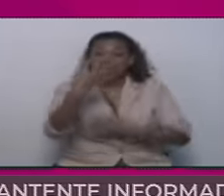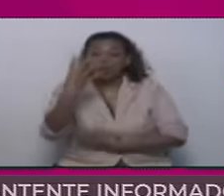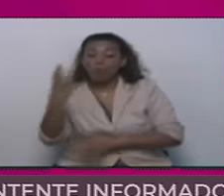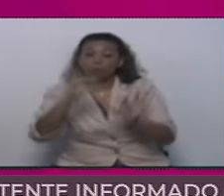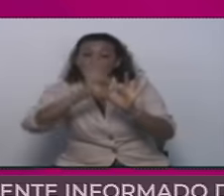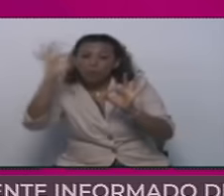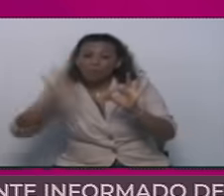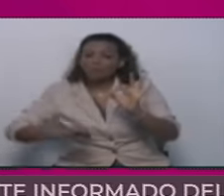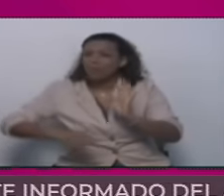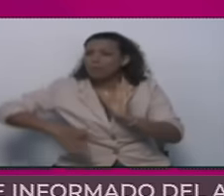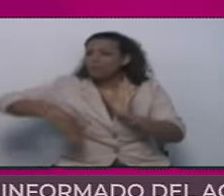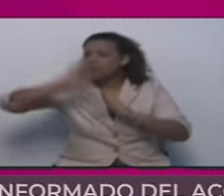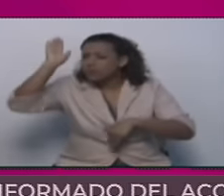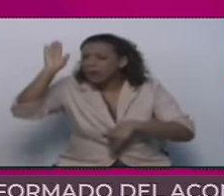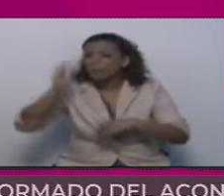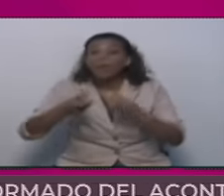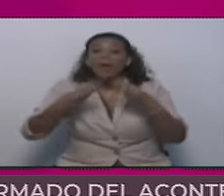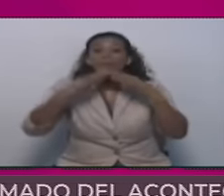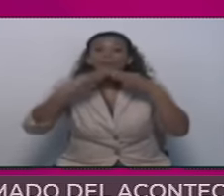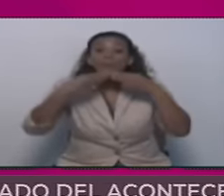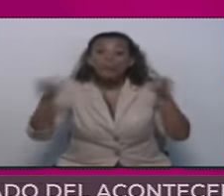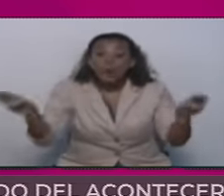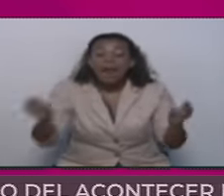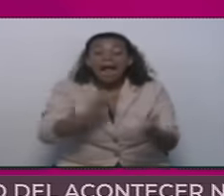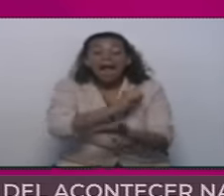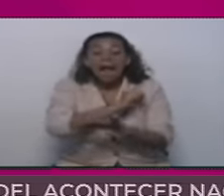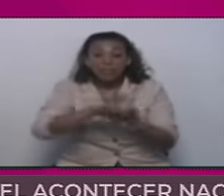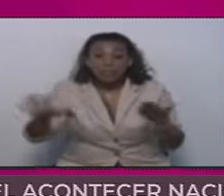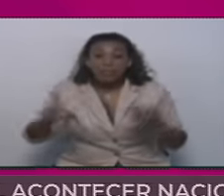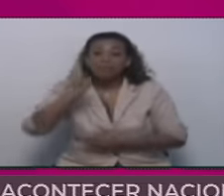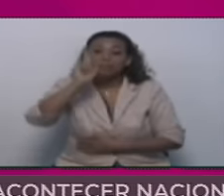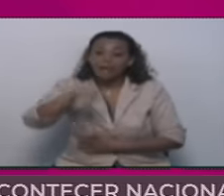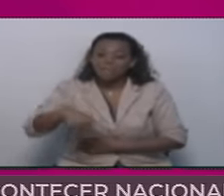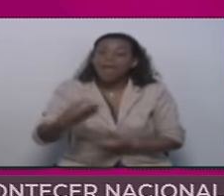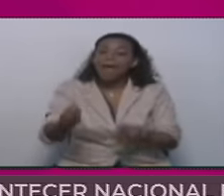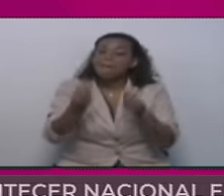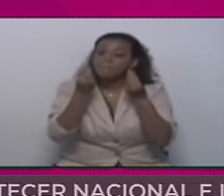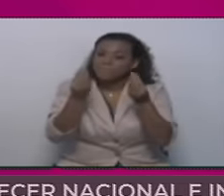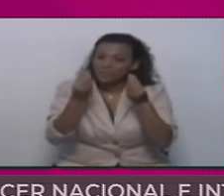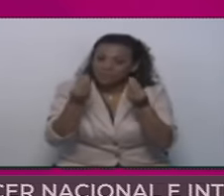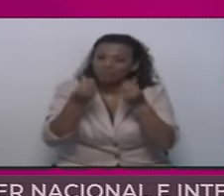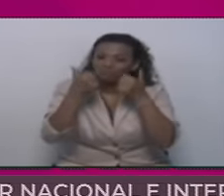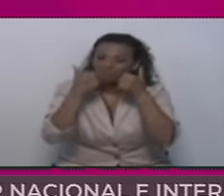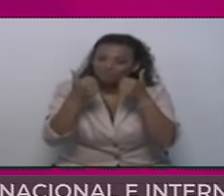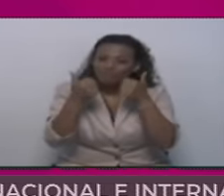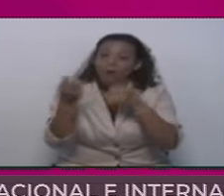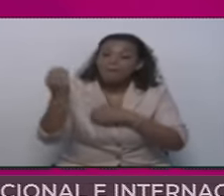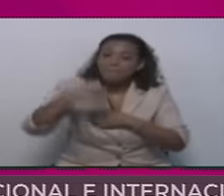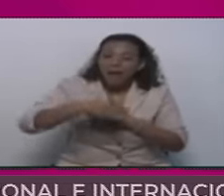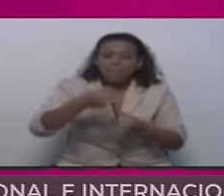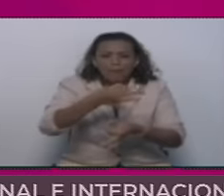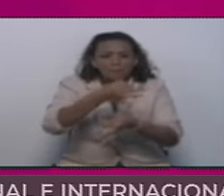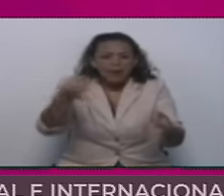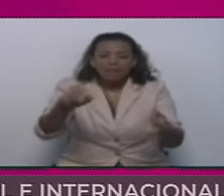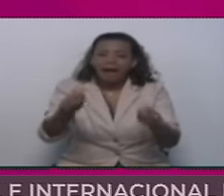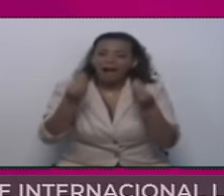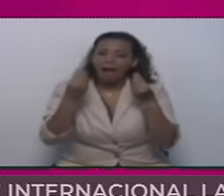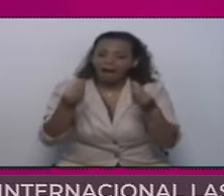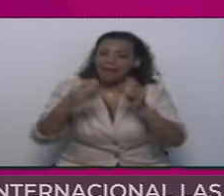84%. Pública, gratuita, y el reto es que sea cada vez de mayor